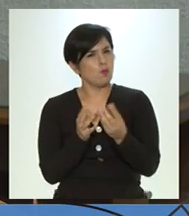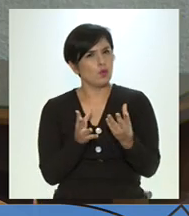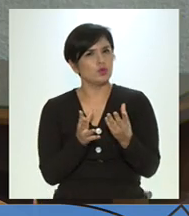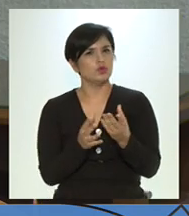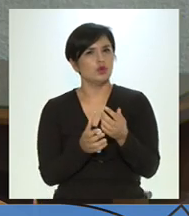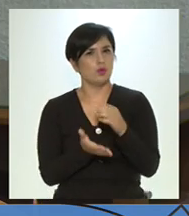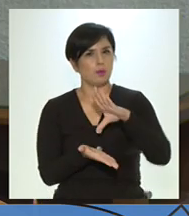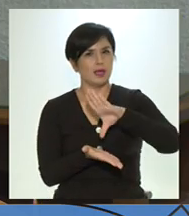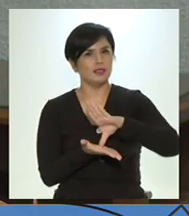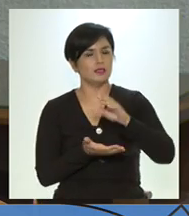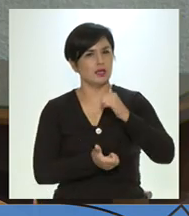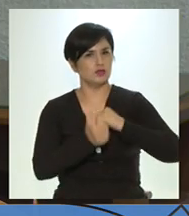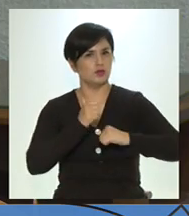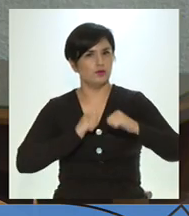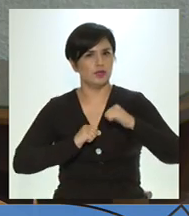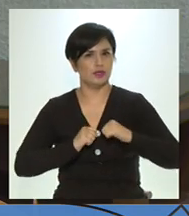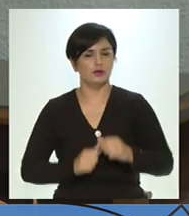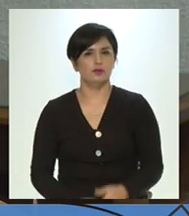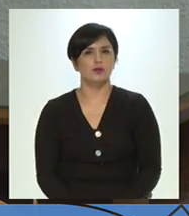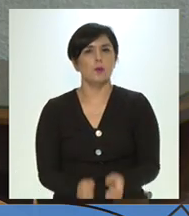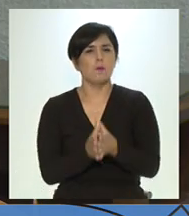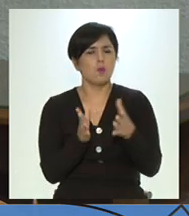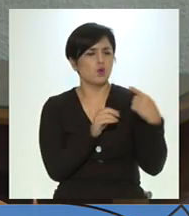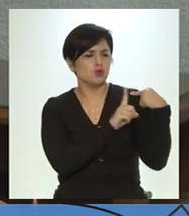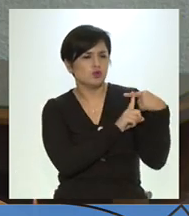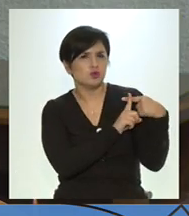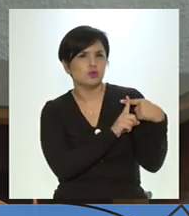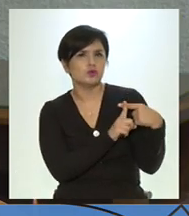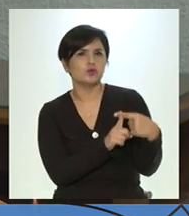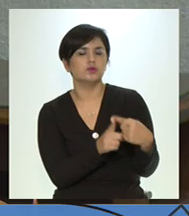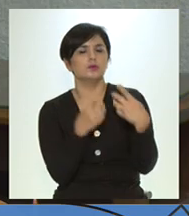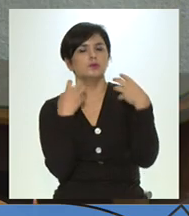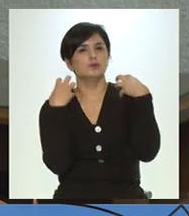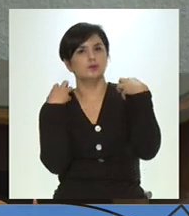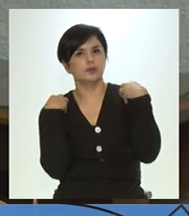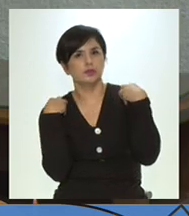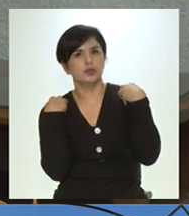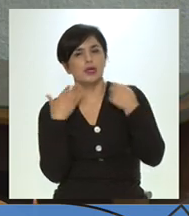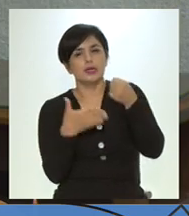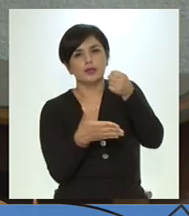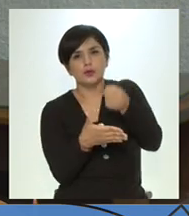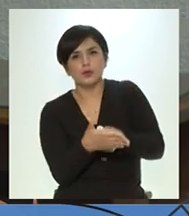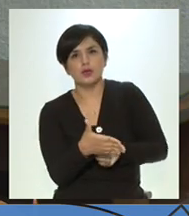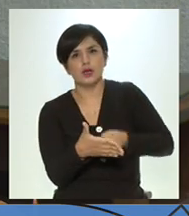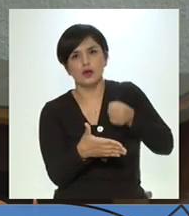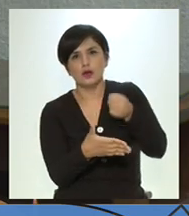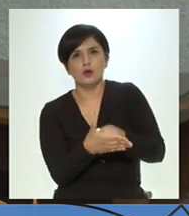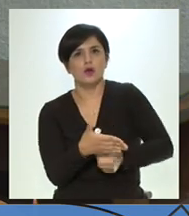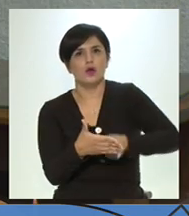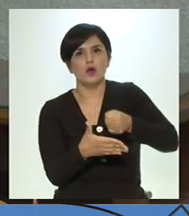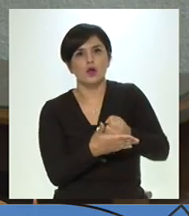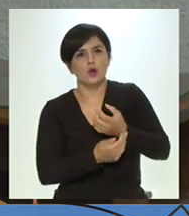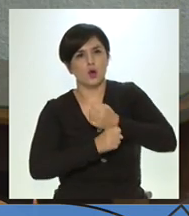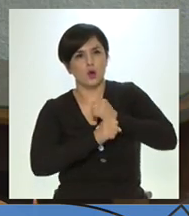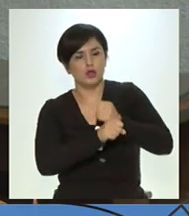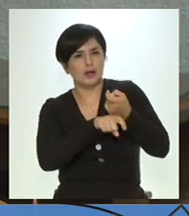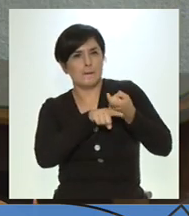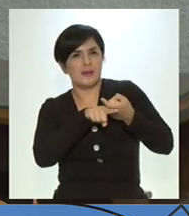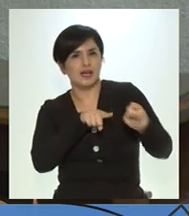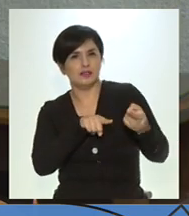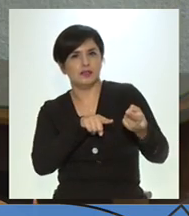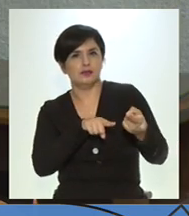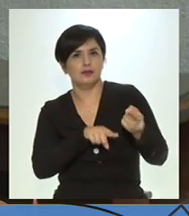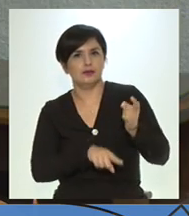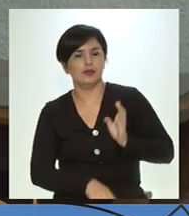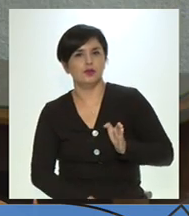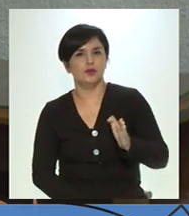país y es mucho el sacrificio que sigue sobrellevando en una lucha incesante contra amenaza que aún le acechan